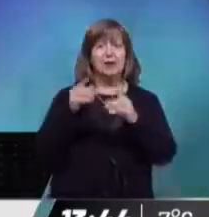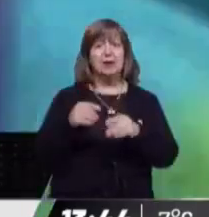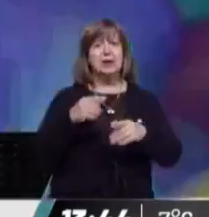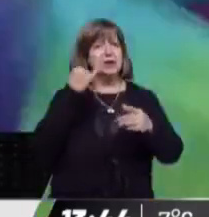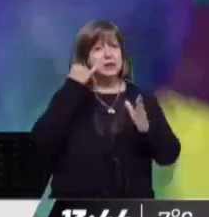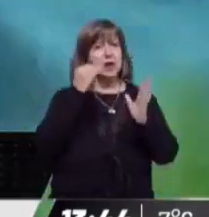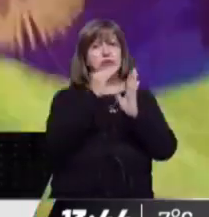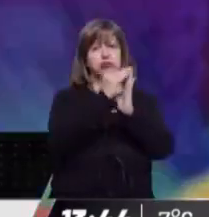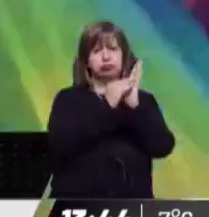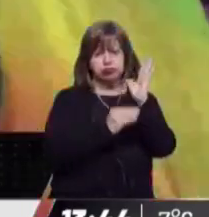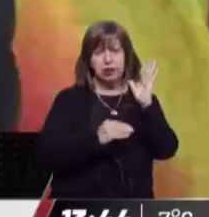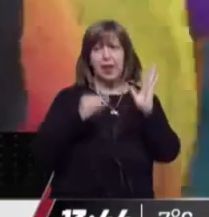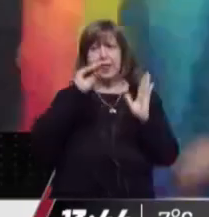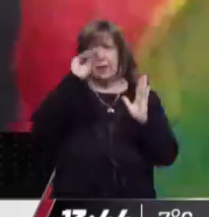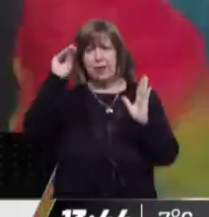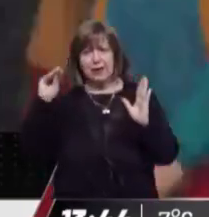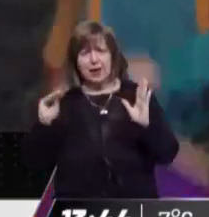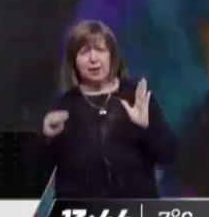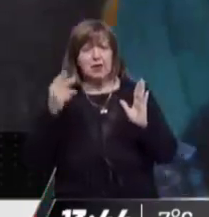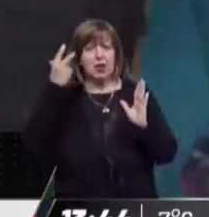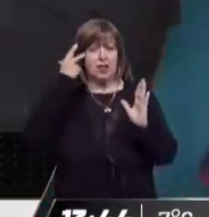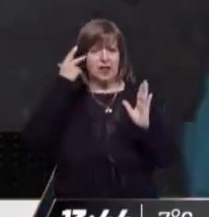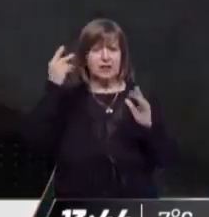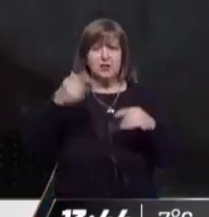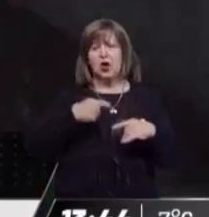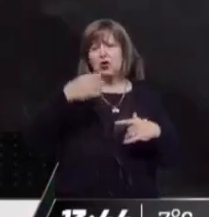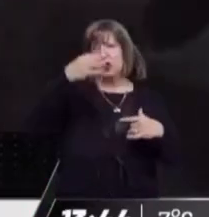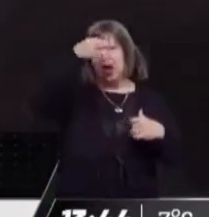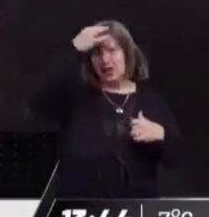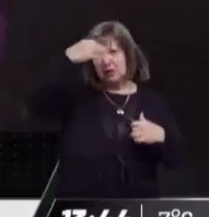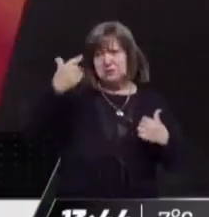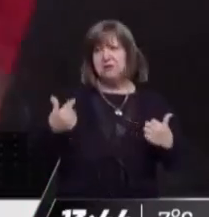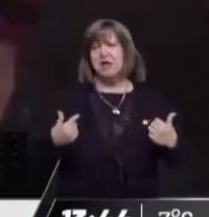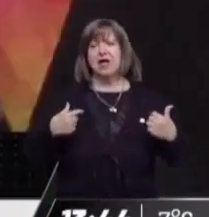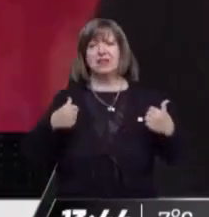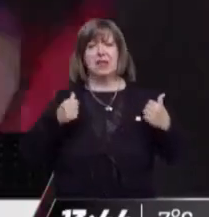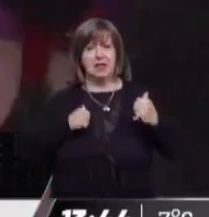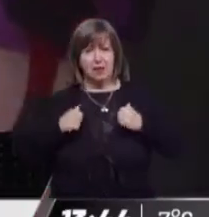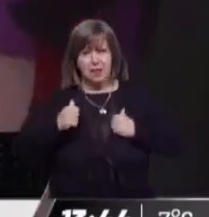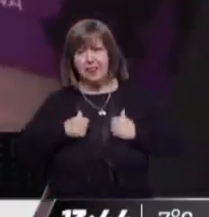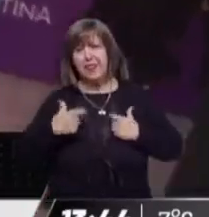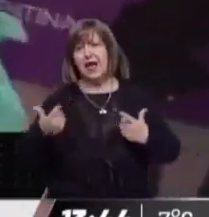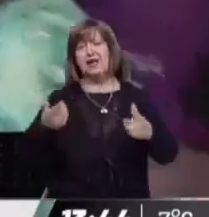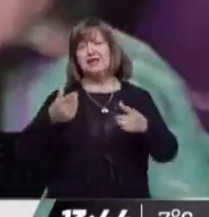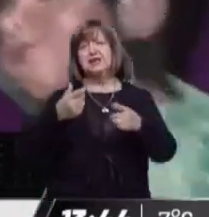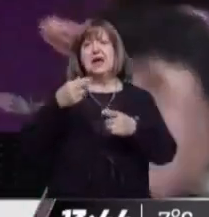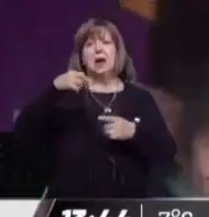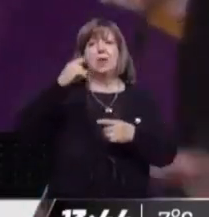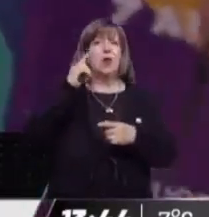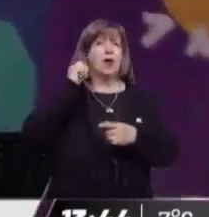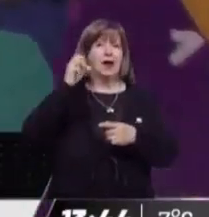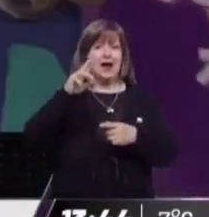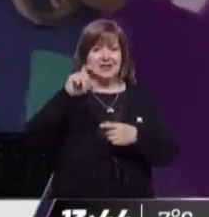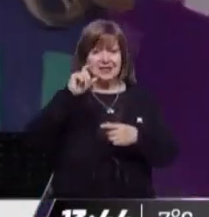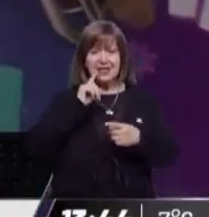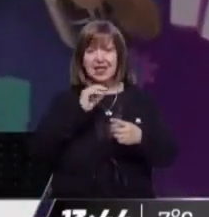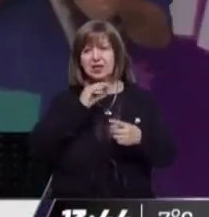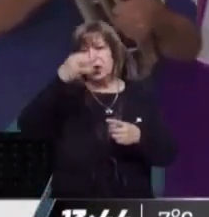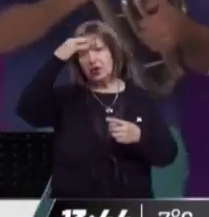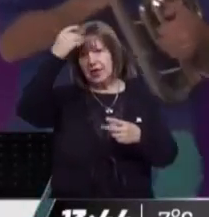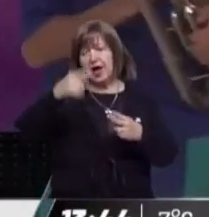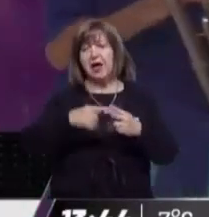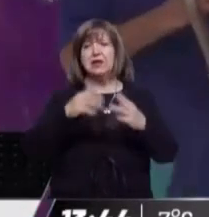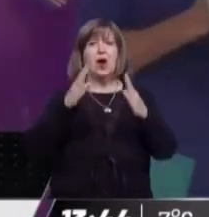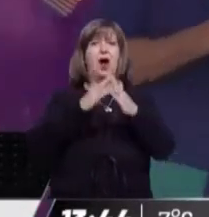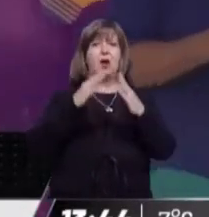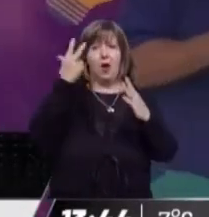los 18 departamentos, el Le Parc, Teatro Independencia, Biblioteca San Martín, el Pulgarcito, se abre la Escuela Hogar,